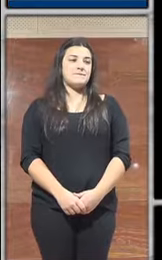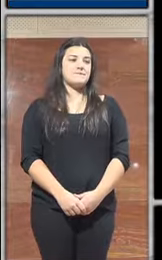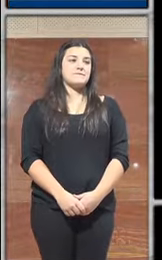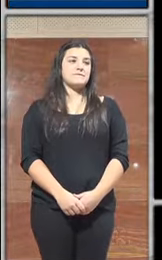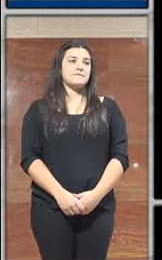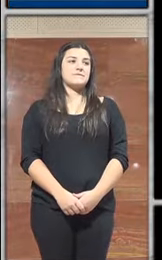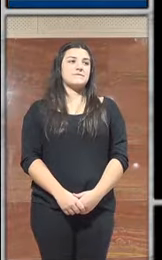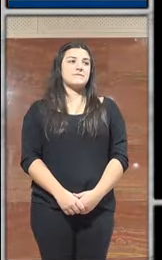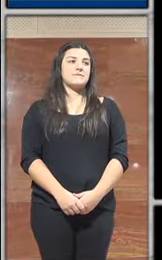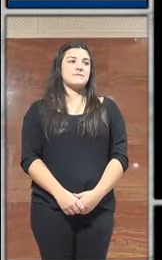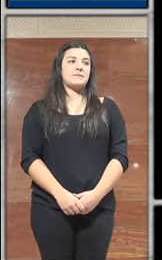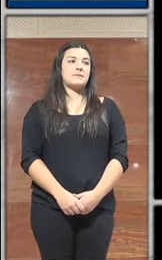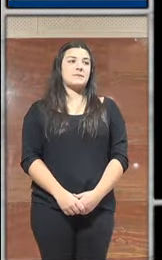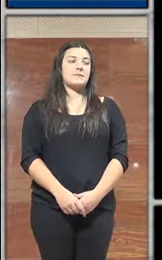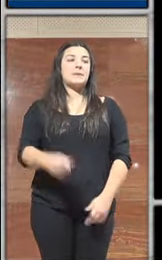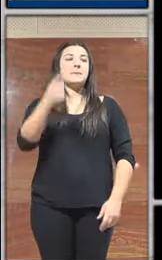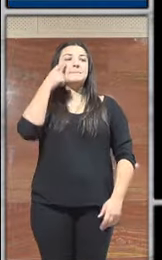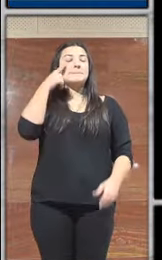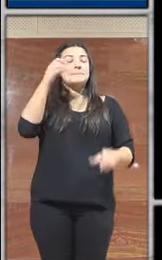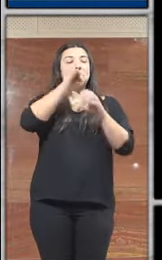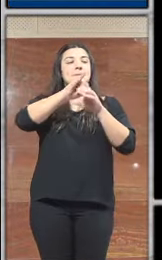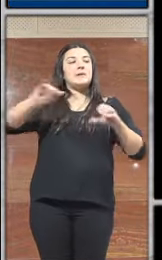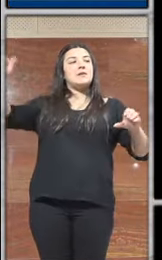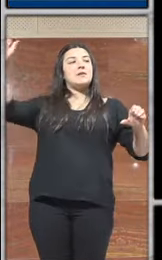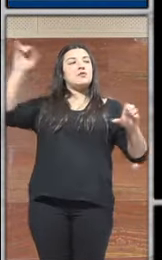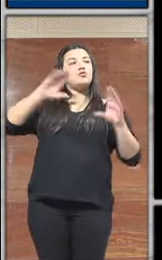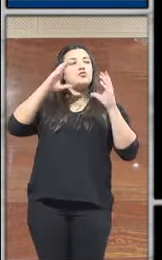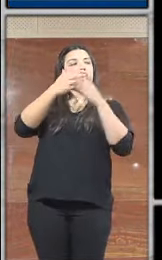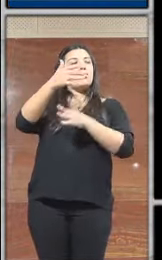Mira en Gijón tenemos un grupo que se llama